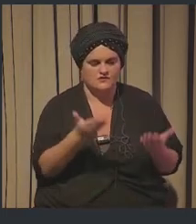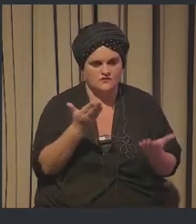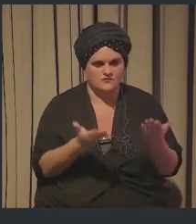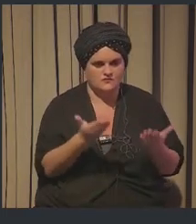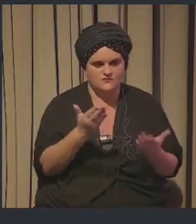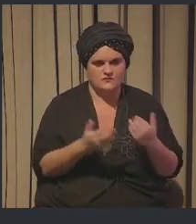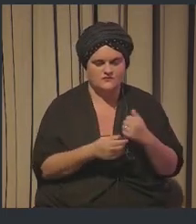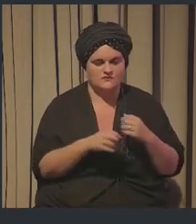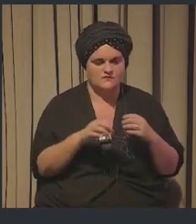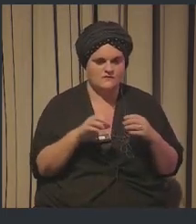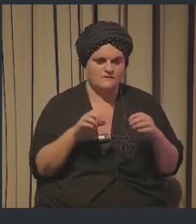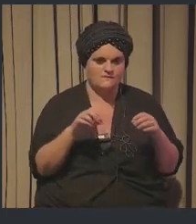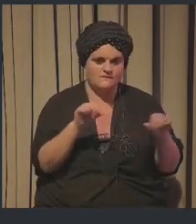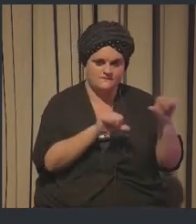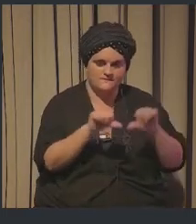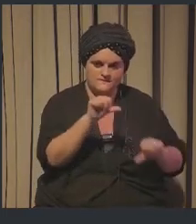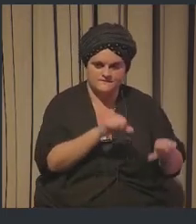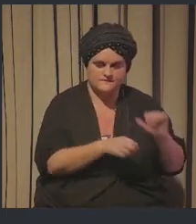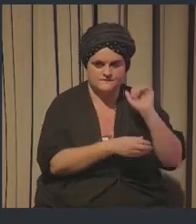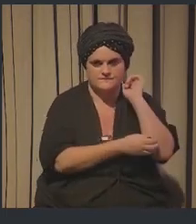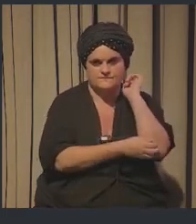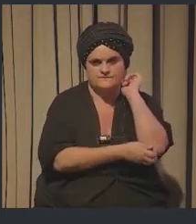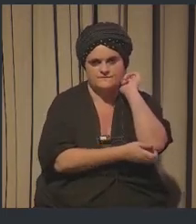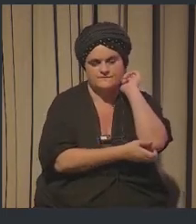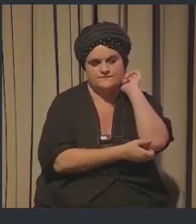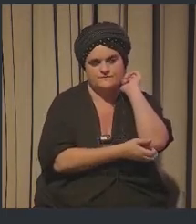acondicionamiento físico. La gente